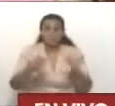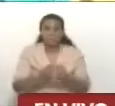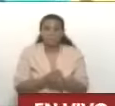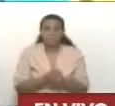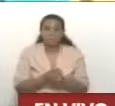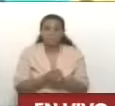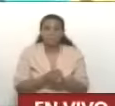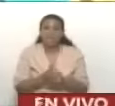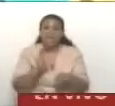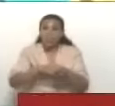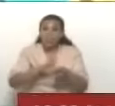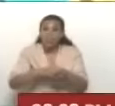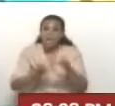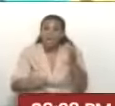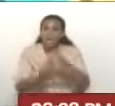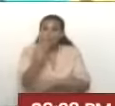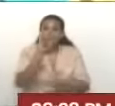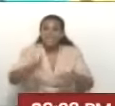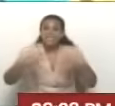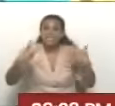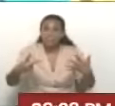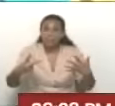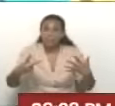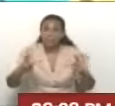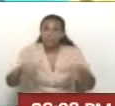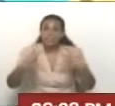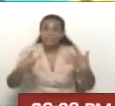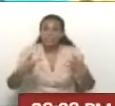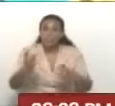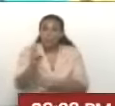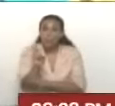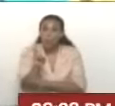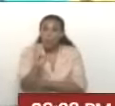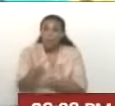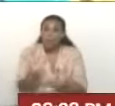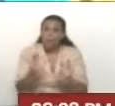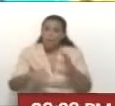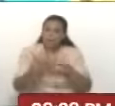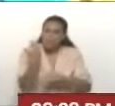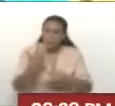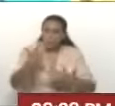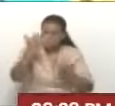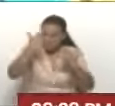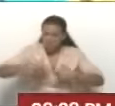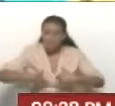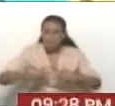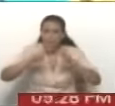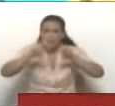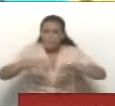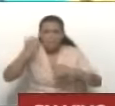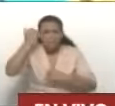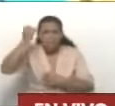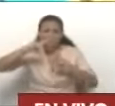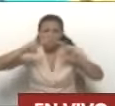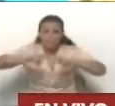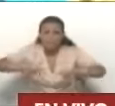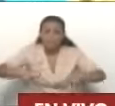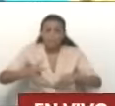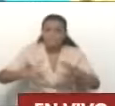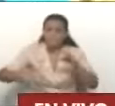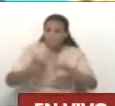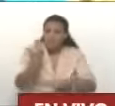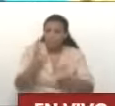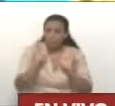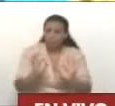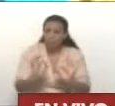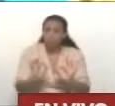Y yo anuncié la creación del séptimo vértice. Es una metodología que tenemos. ¿Sí? Una